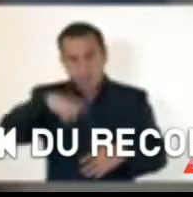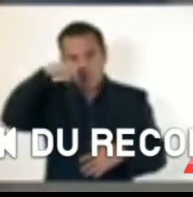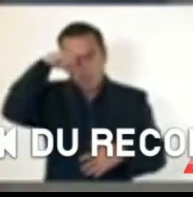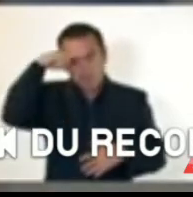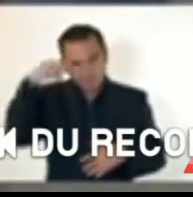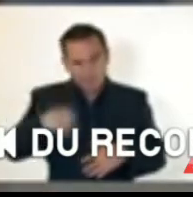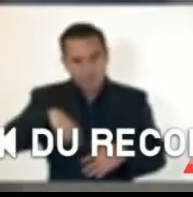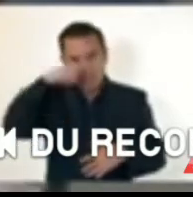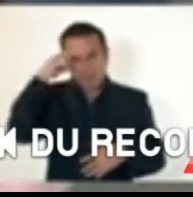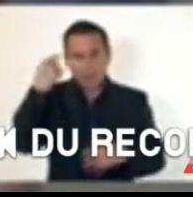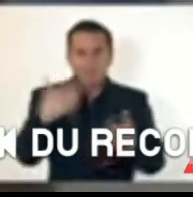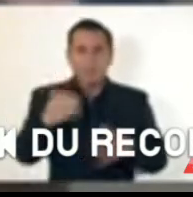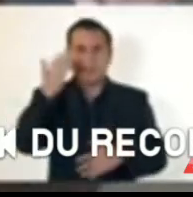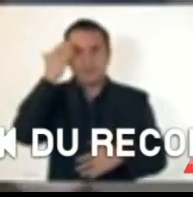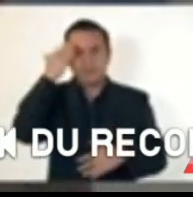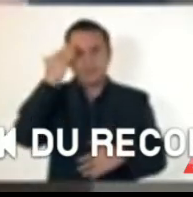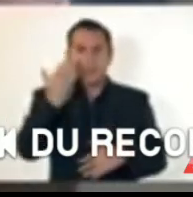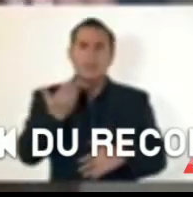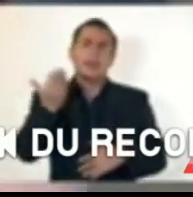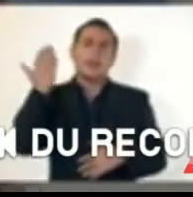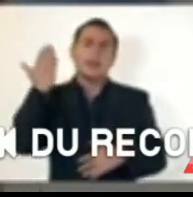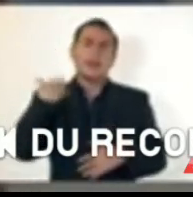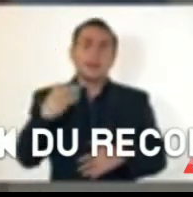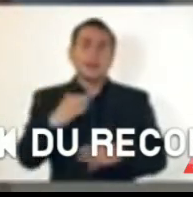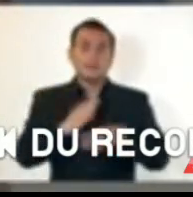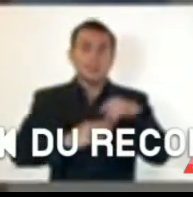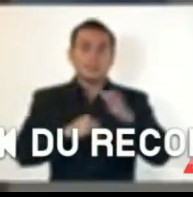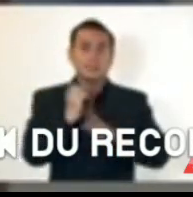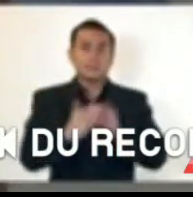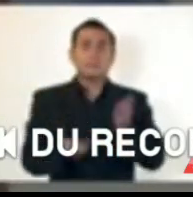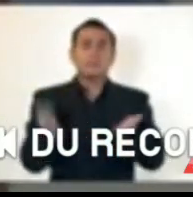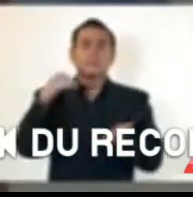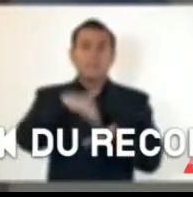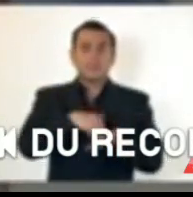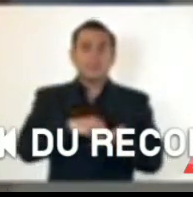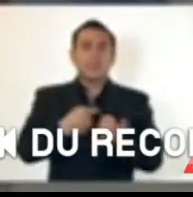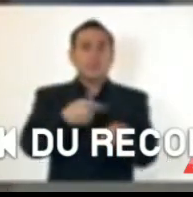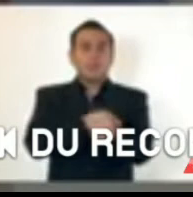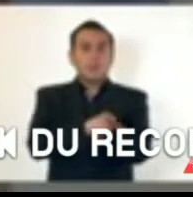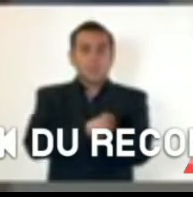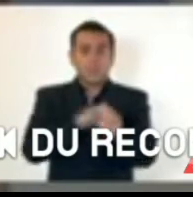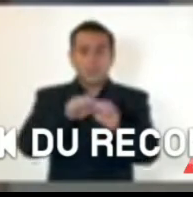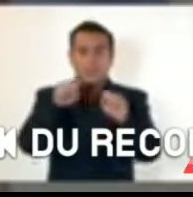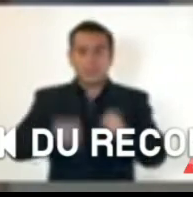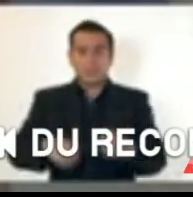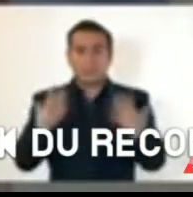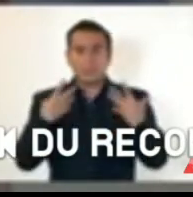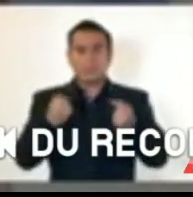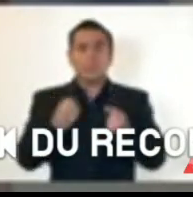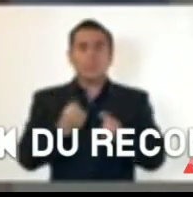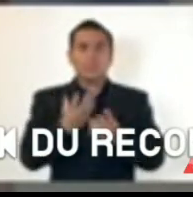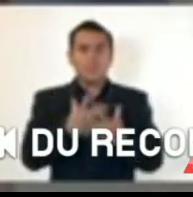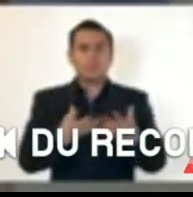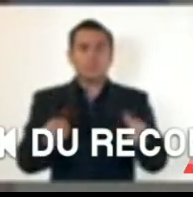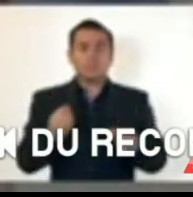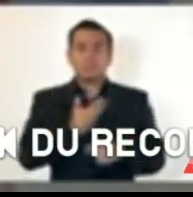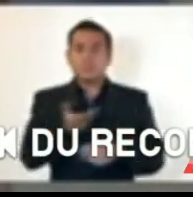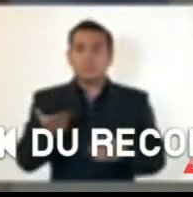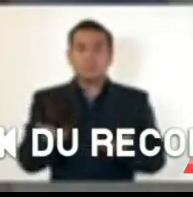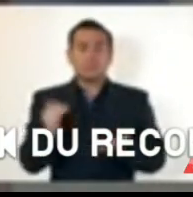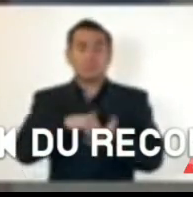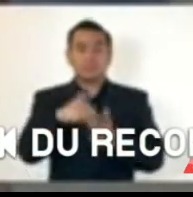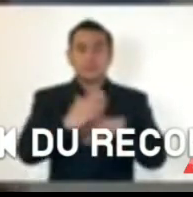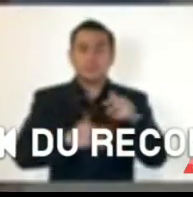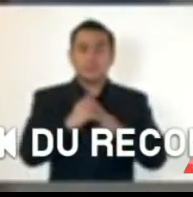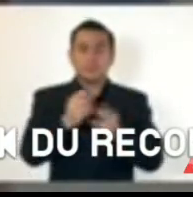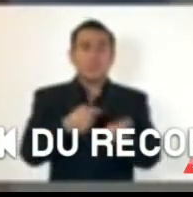aparte de todo lo demás que ustedes han visto. Y lo que da vergüenza a mi raza es que la gente no entiende, hombre. O sea, llegar hasta estos